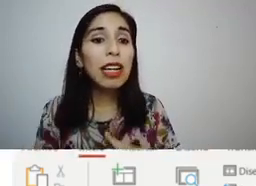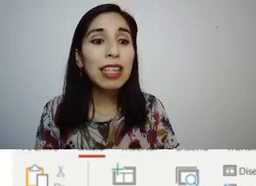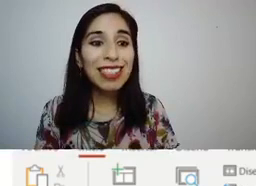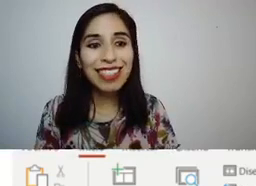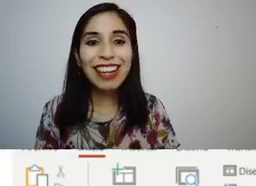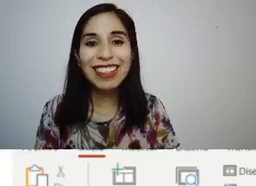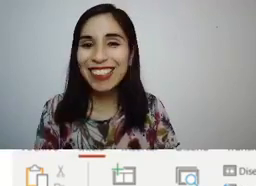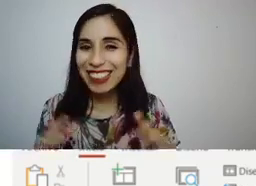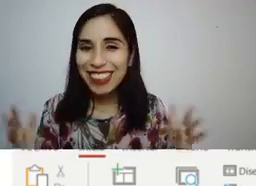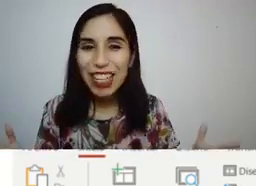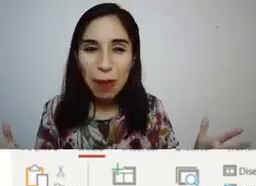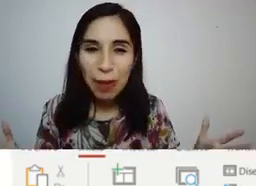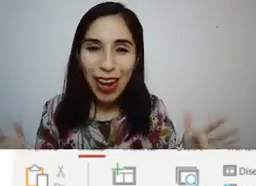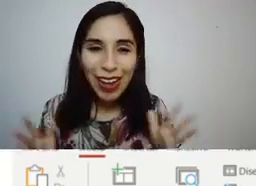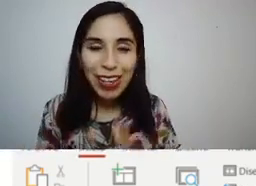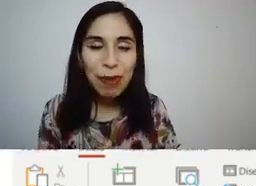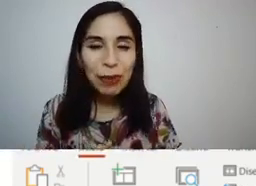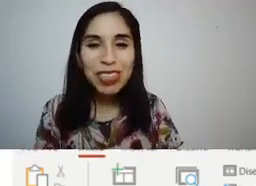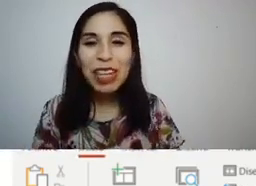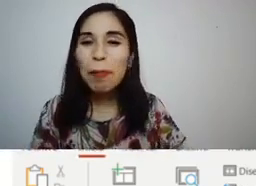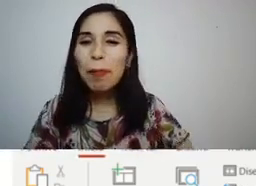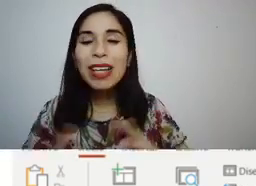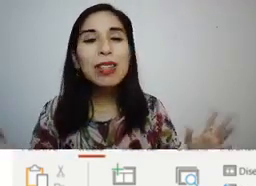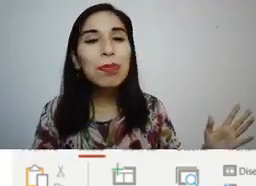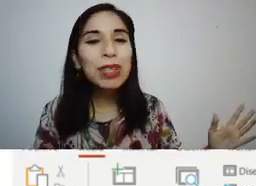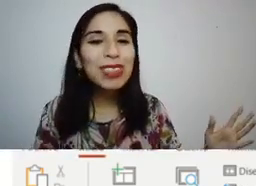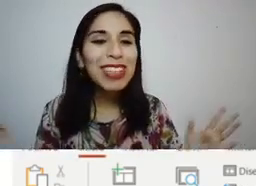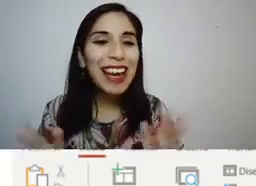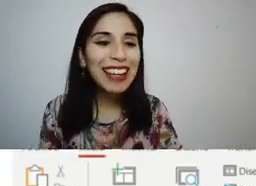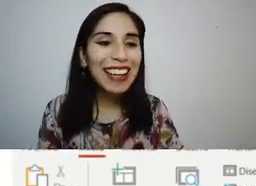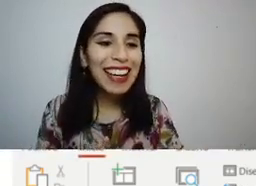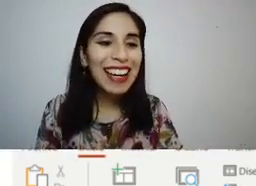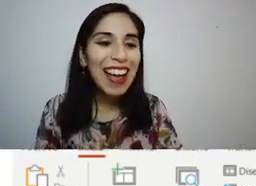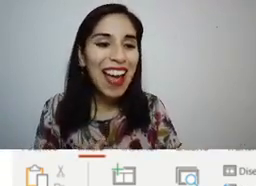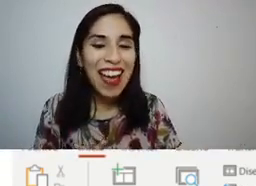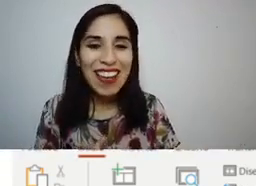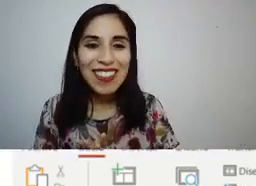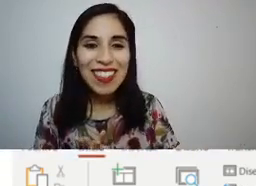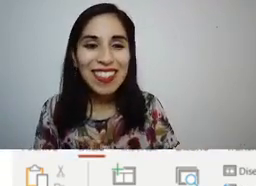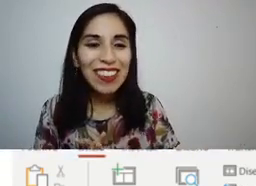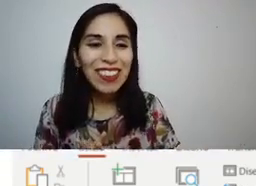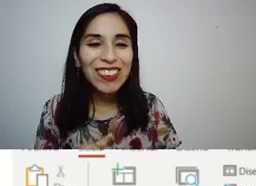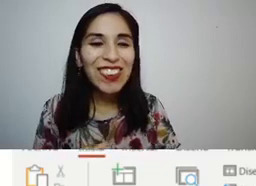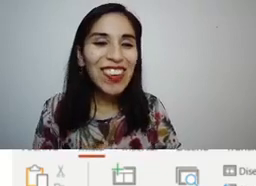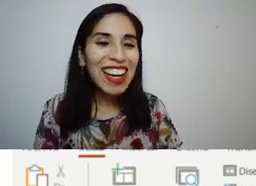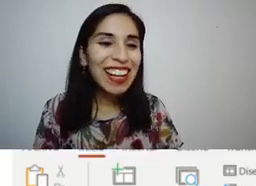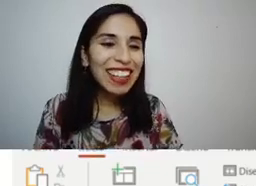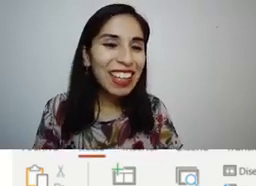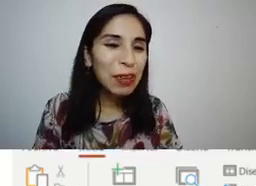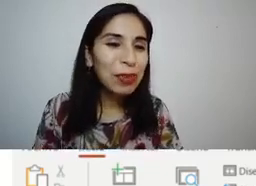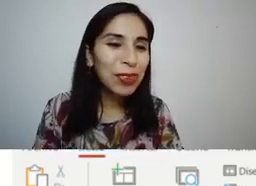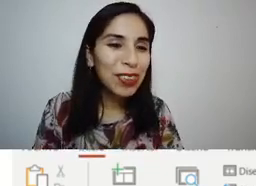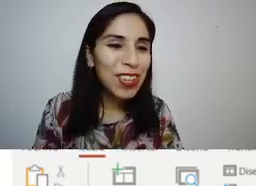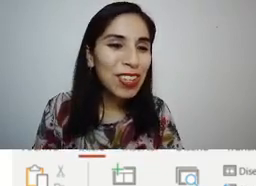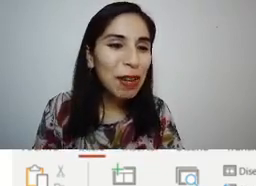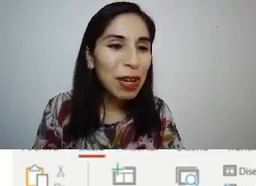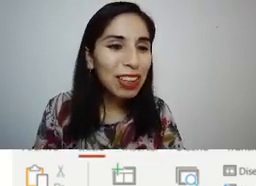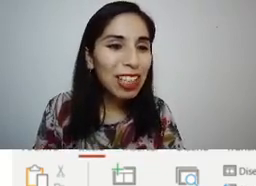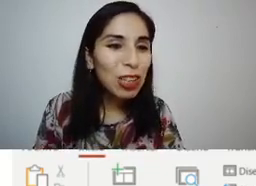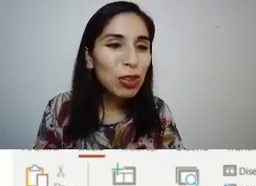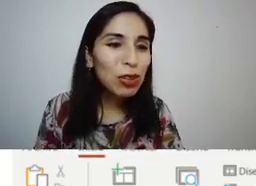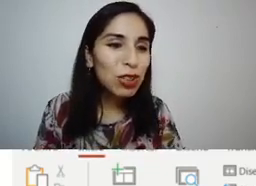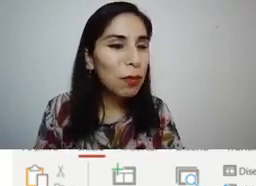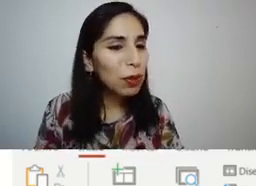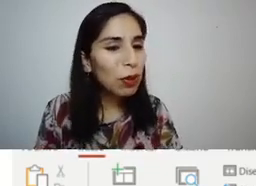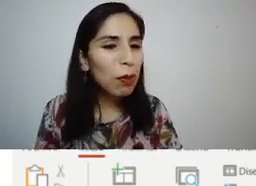se le vaya la señal siempre aquí vamos a estar predispuestos a querer enseñar con toda la alegría del mundo señora